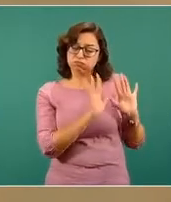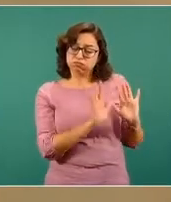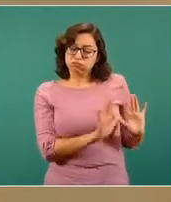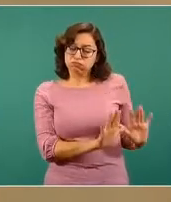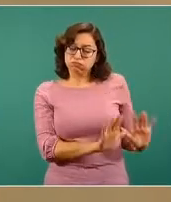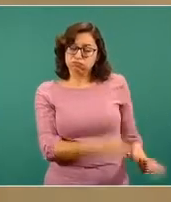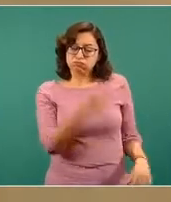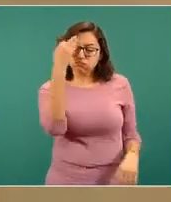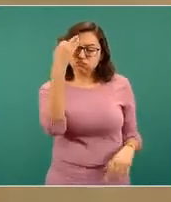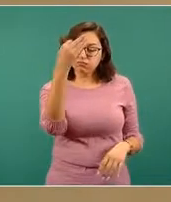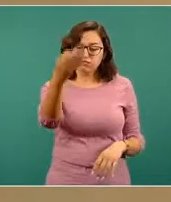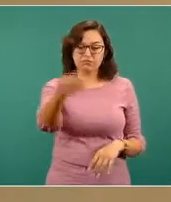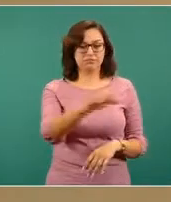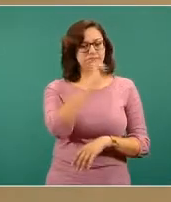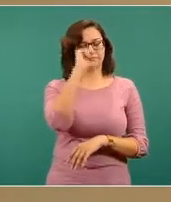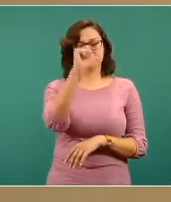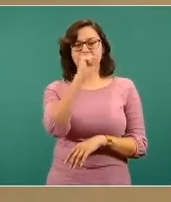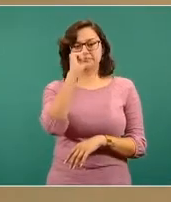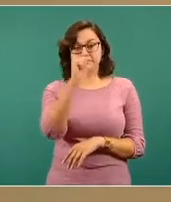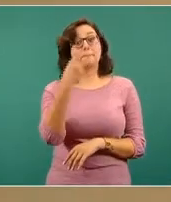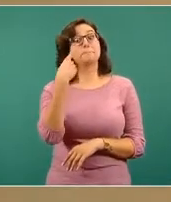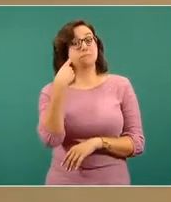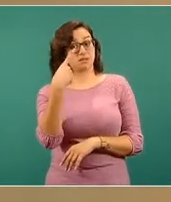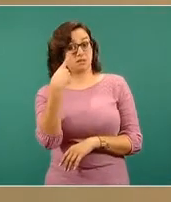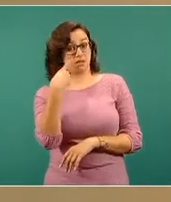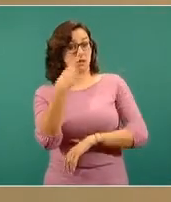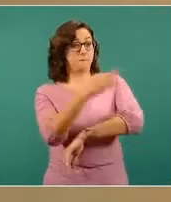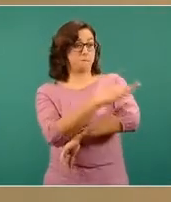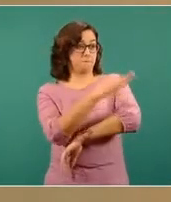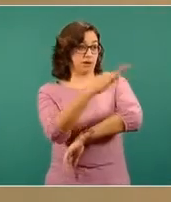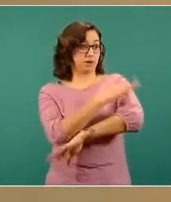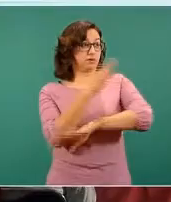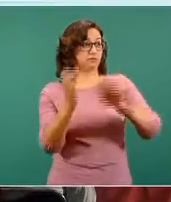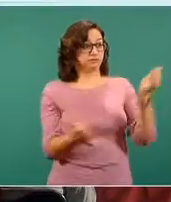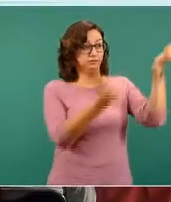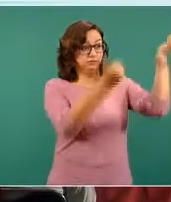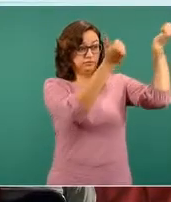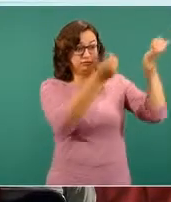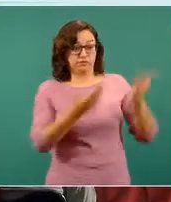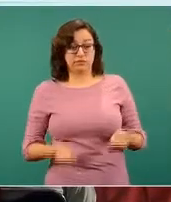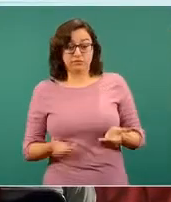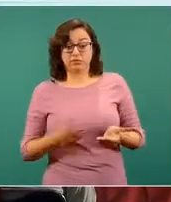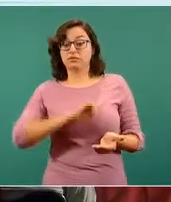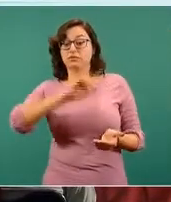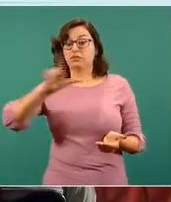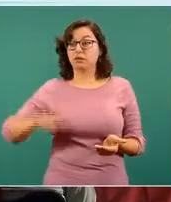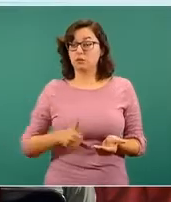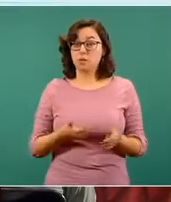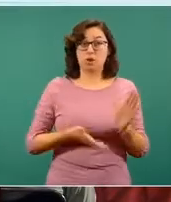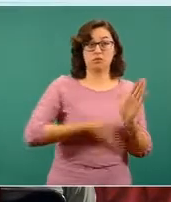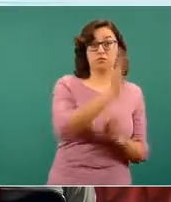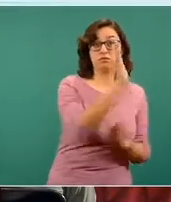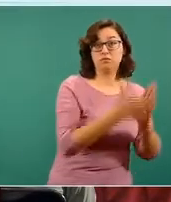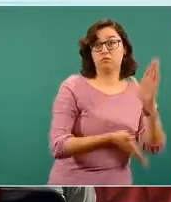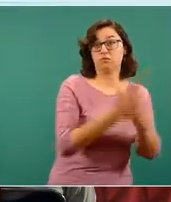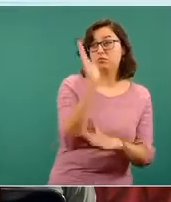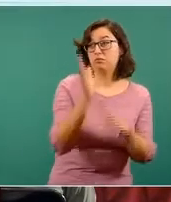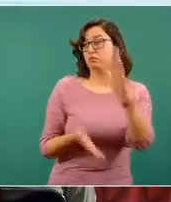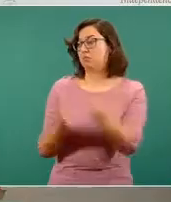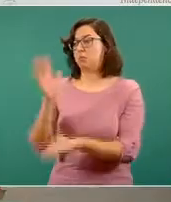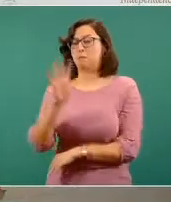están ya listas en el puesto de vacunación, eso lleva aproximadamente 4 días, 4 días y medio.